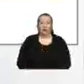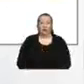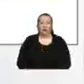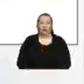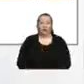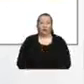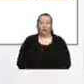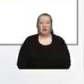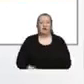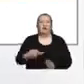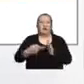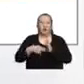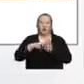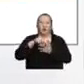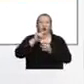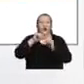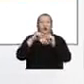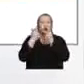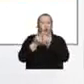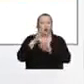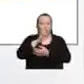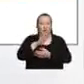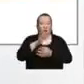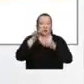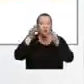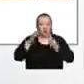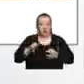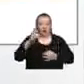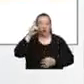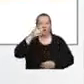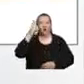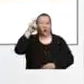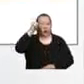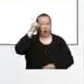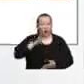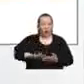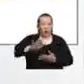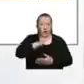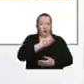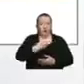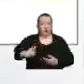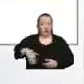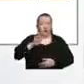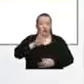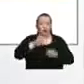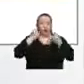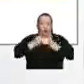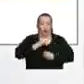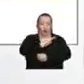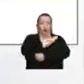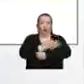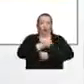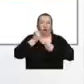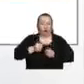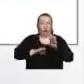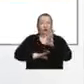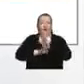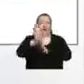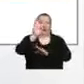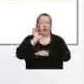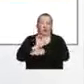el régimen presidencialista es decir un ejecutivo fuerte que puede sacar de su desarrollo a nuestro país pero dado